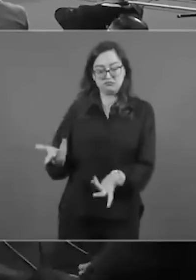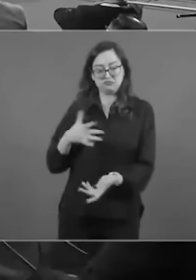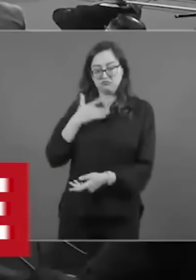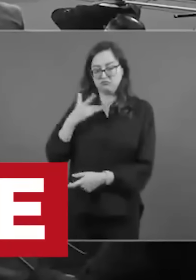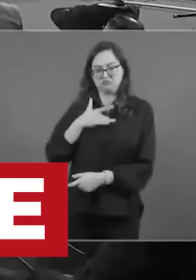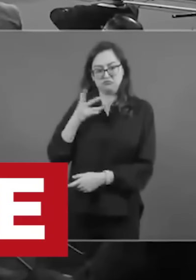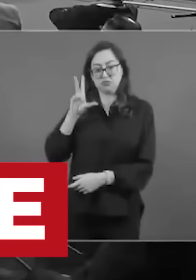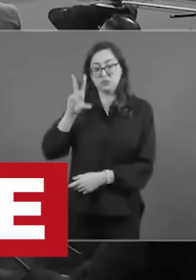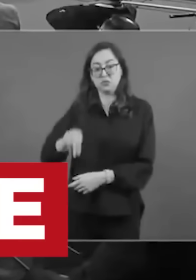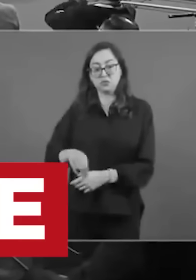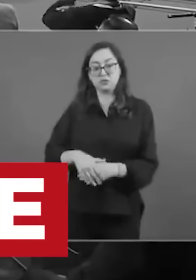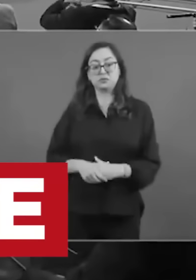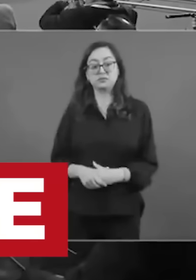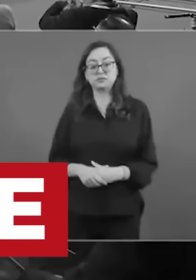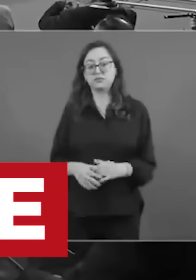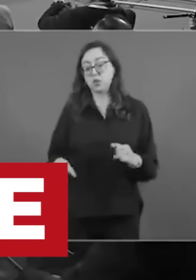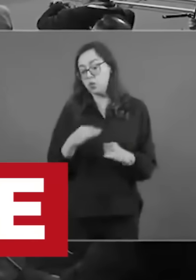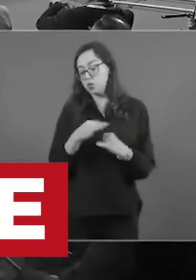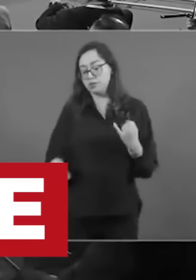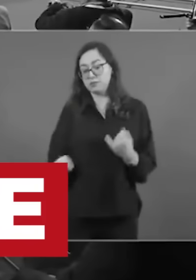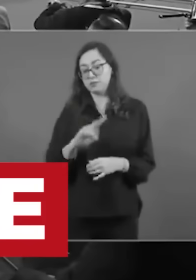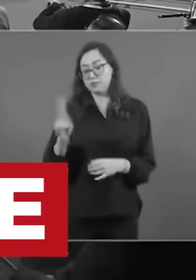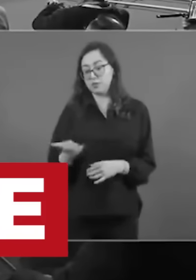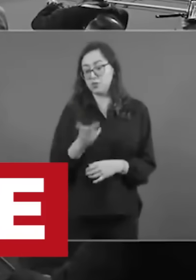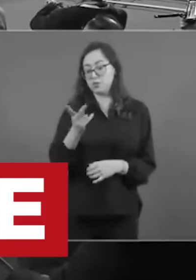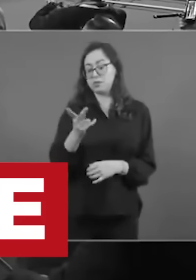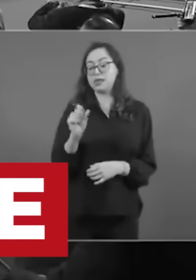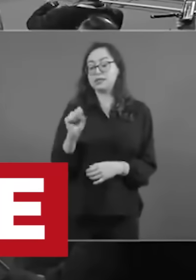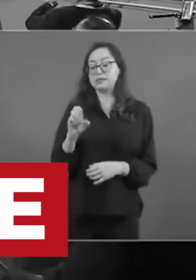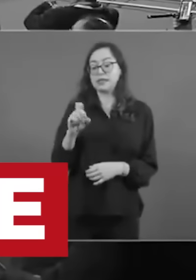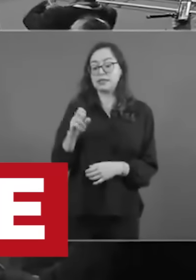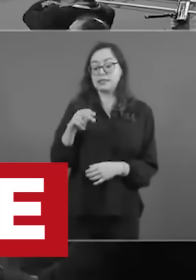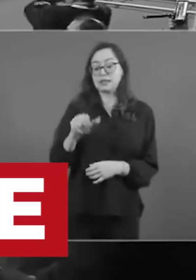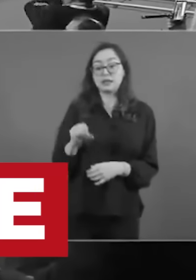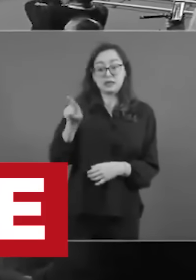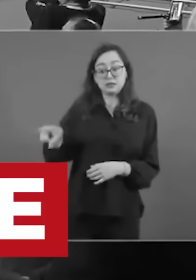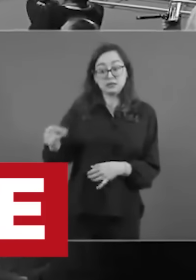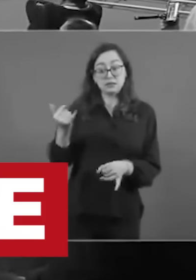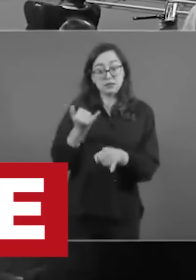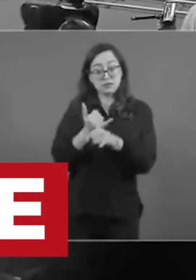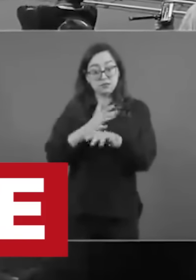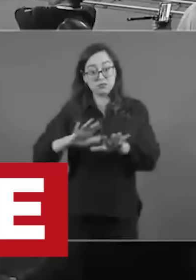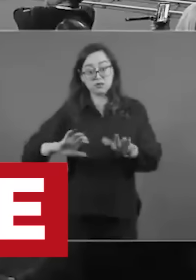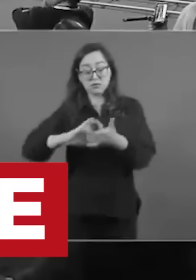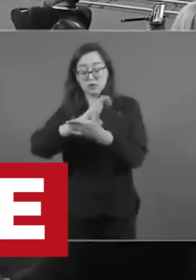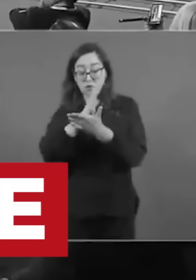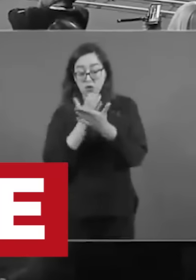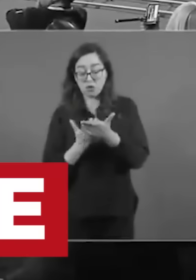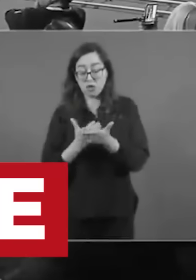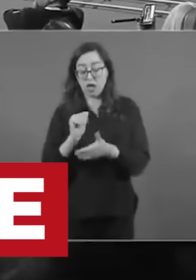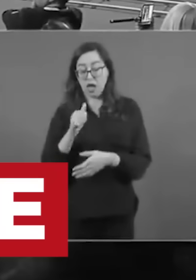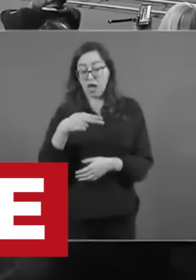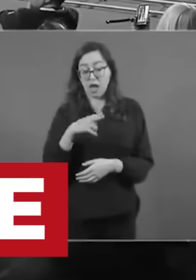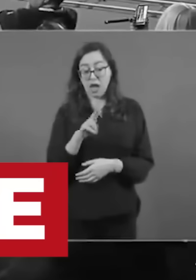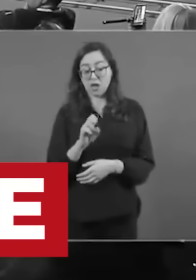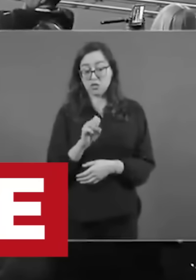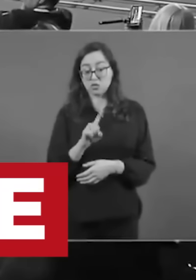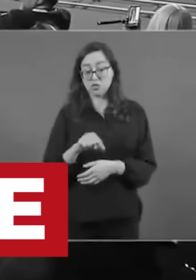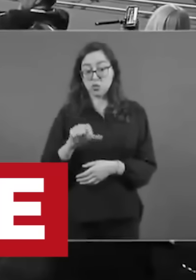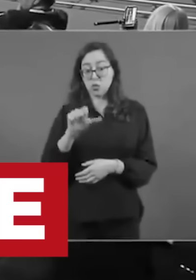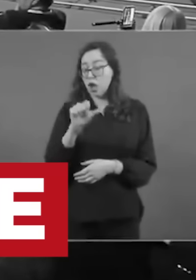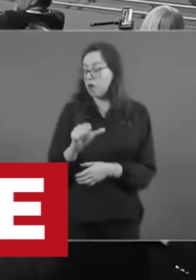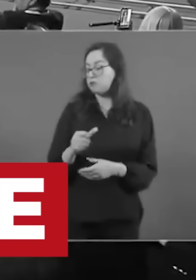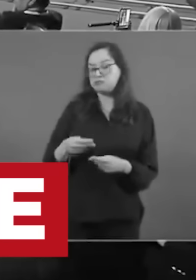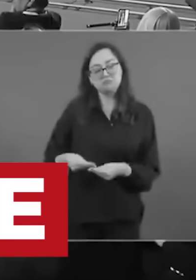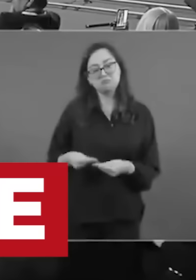Y bueno, y hablando de la Sedena nada más, de nuevo ha entrado en desacato para transparentar los contratos con comercializadora Anzúa, que es la que tiene los